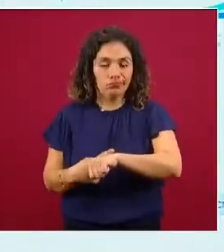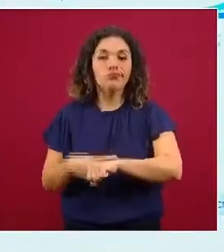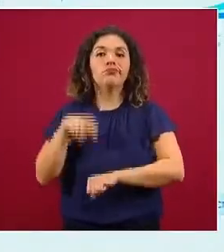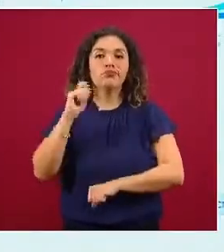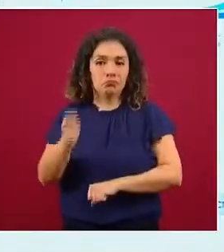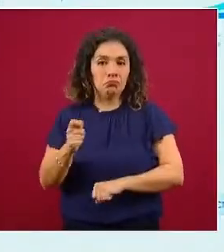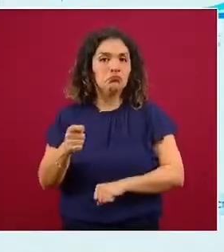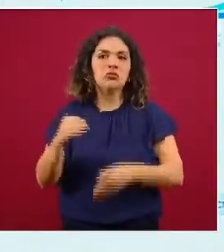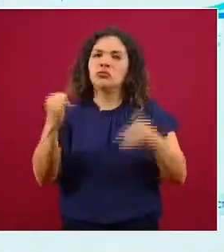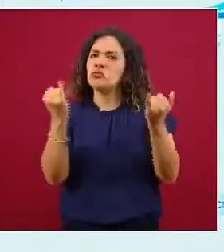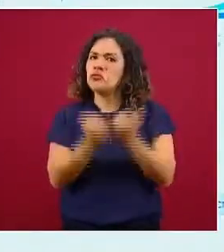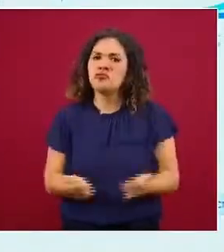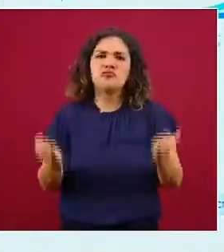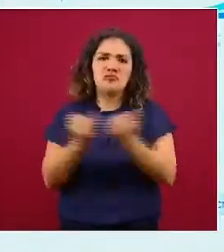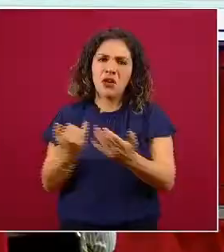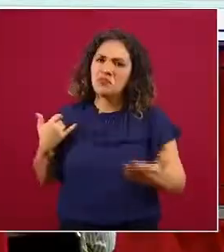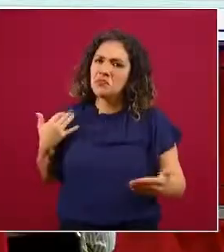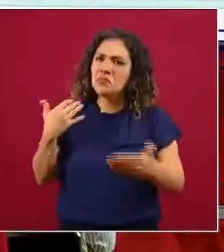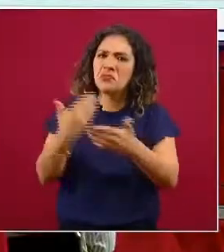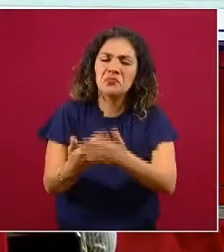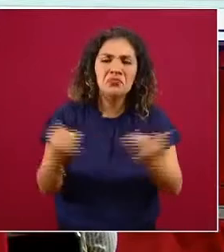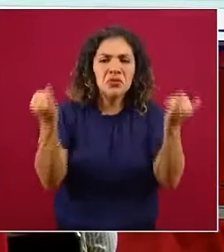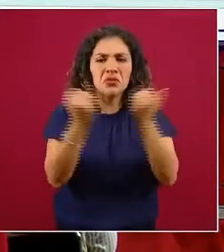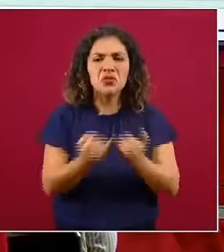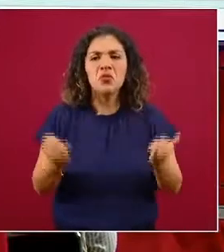esa proporción. Estos